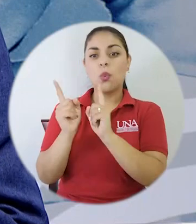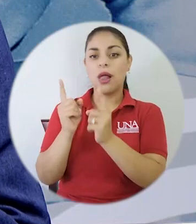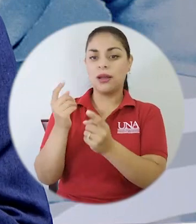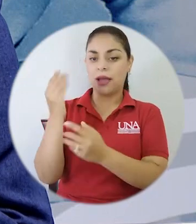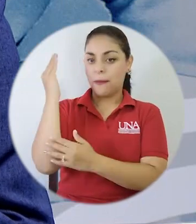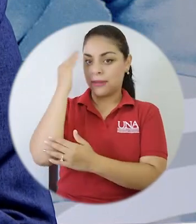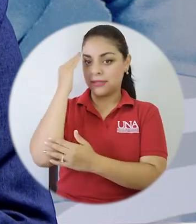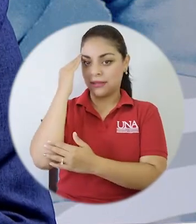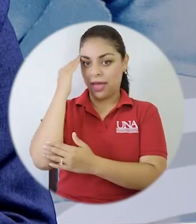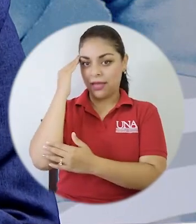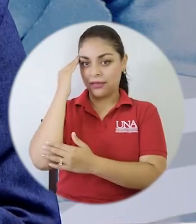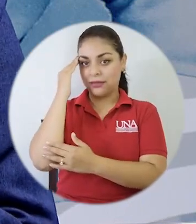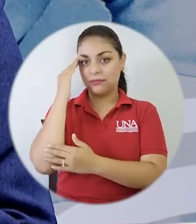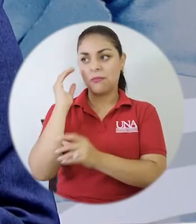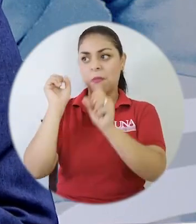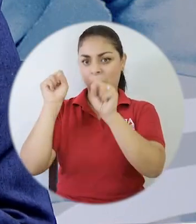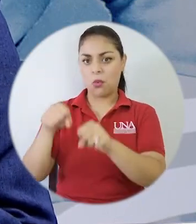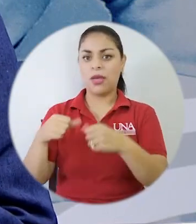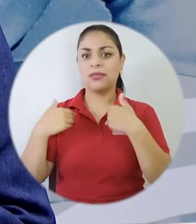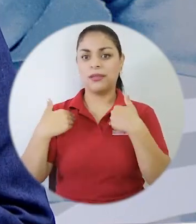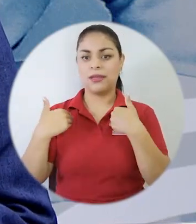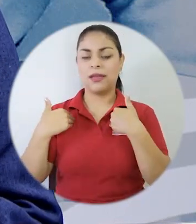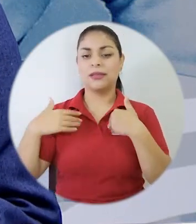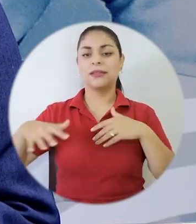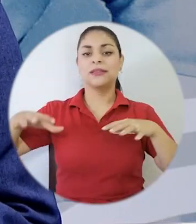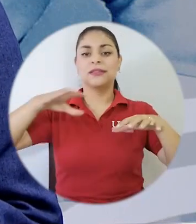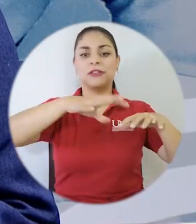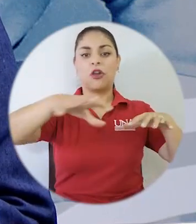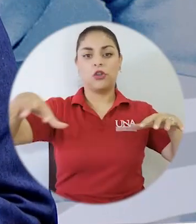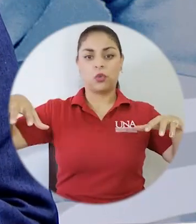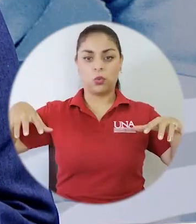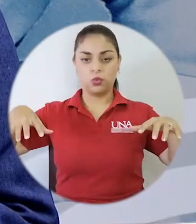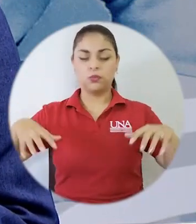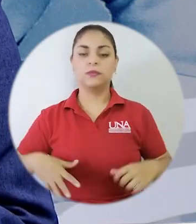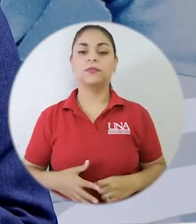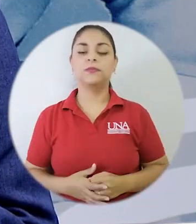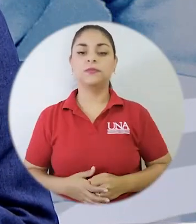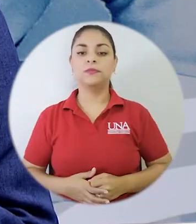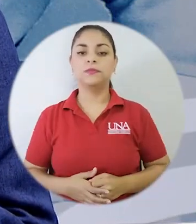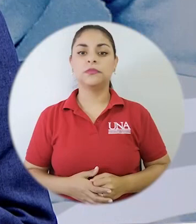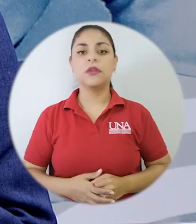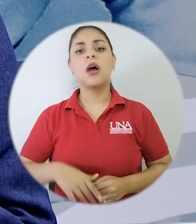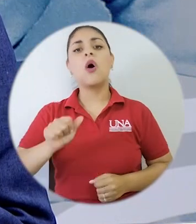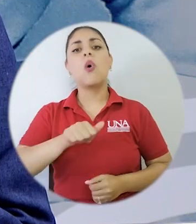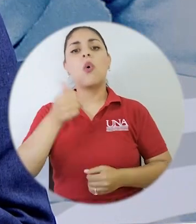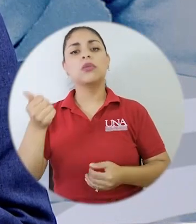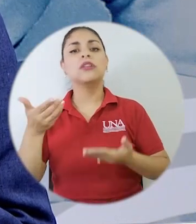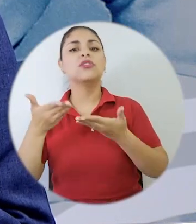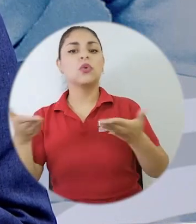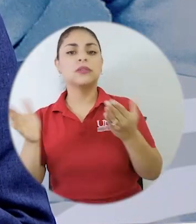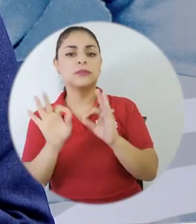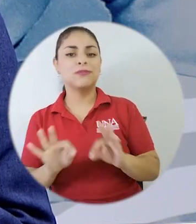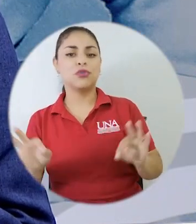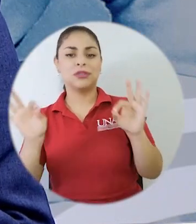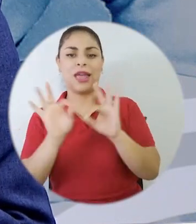las capacidades de los territorios. Bueno, pero eso es una. Hay otras cosas importantes